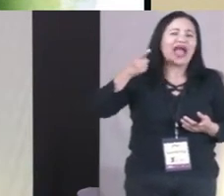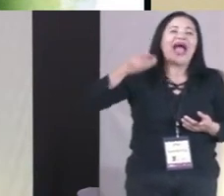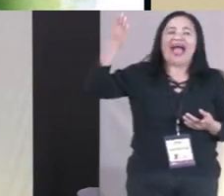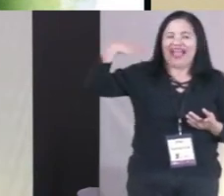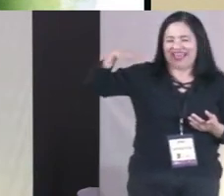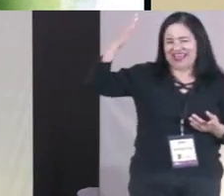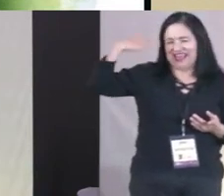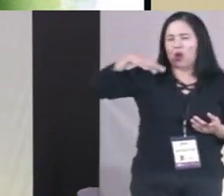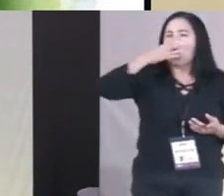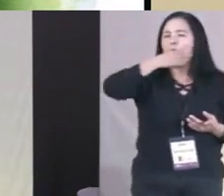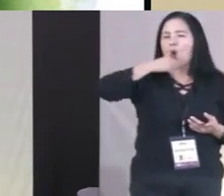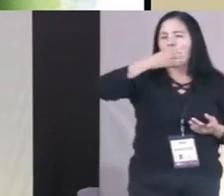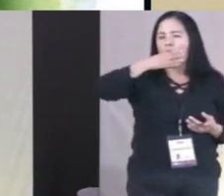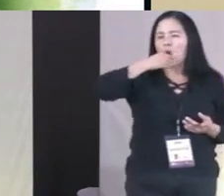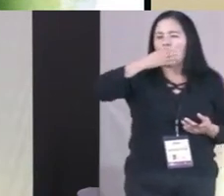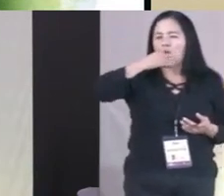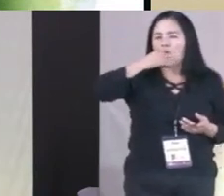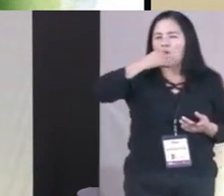arqueólogo y antropólogo